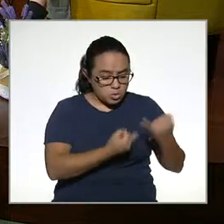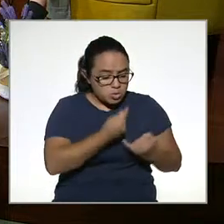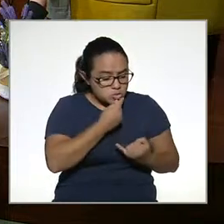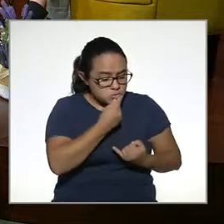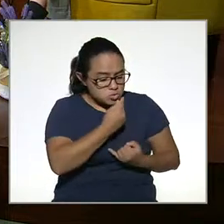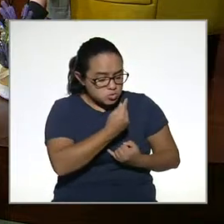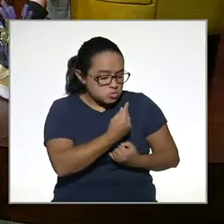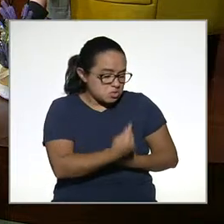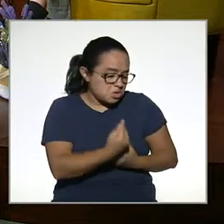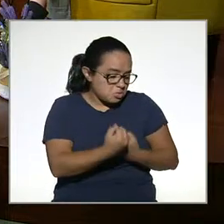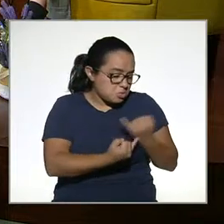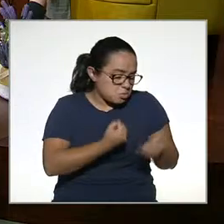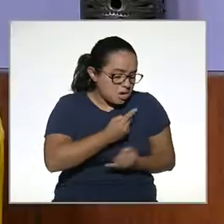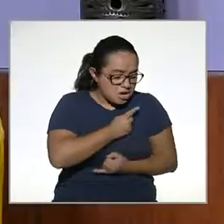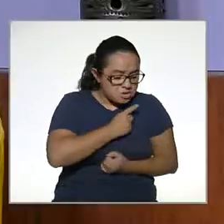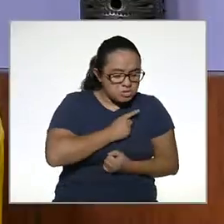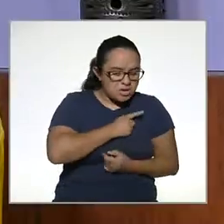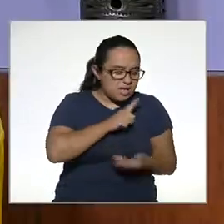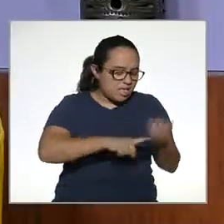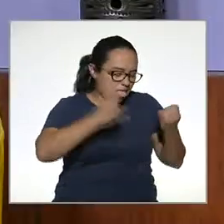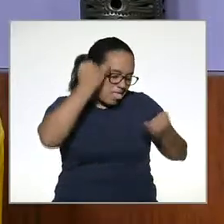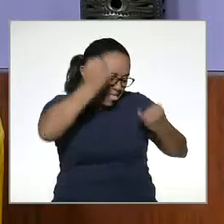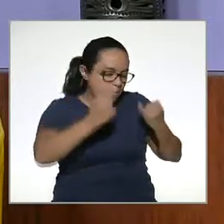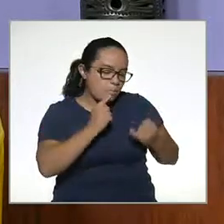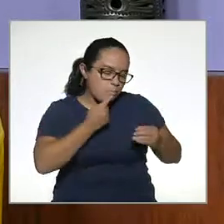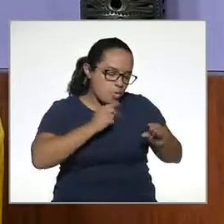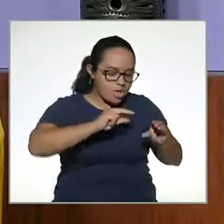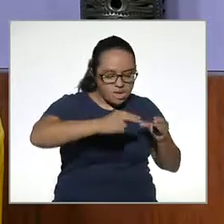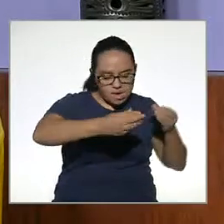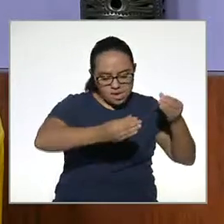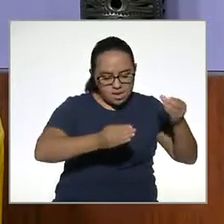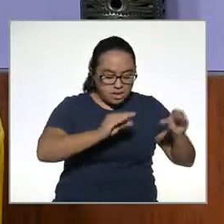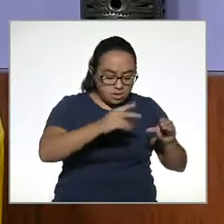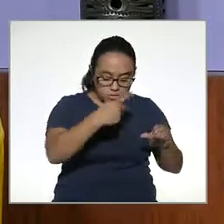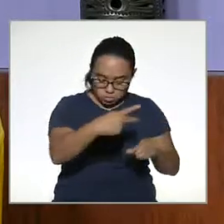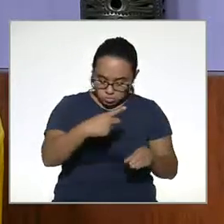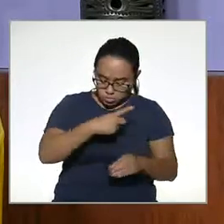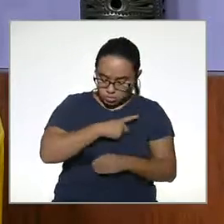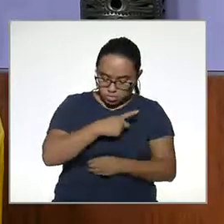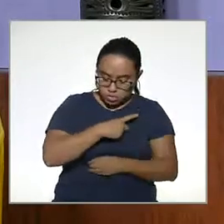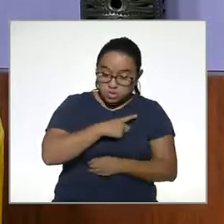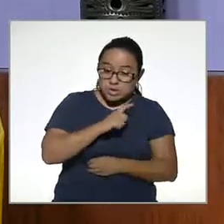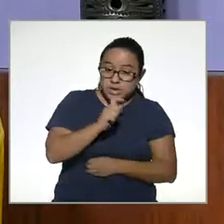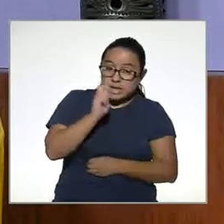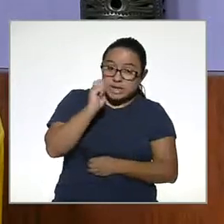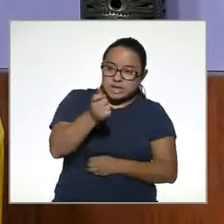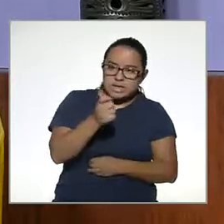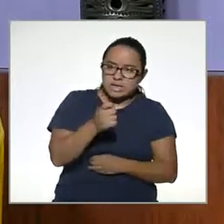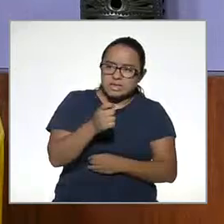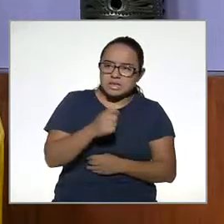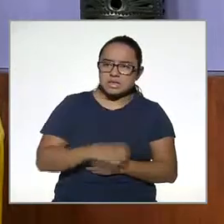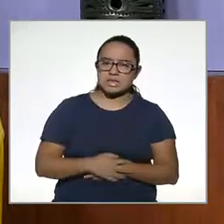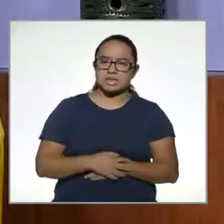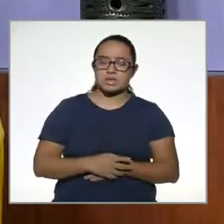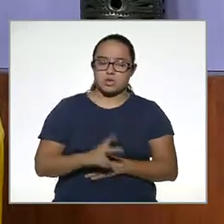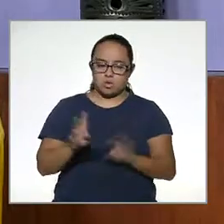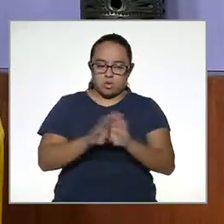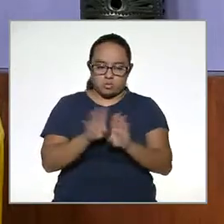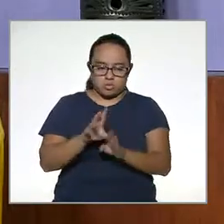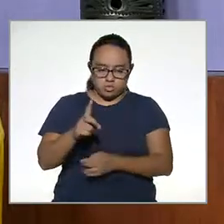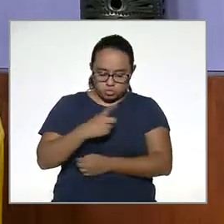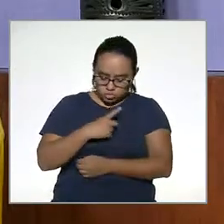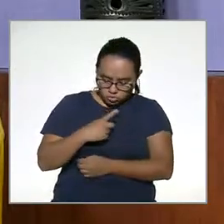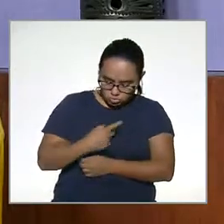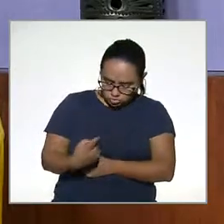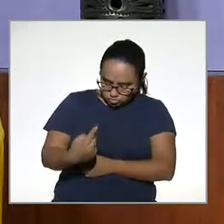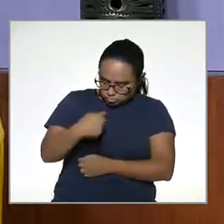mundo con sus juguetes, el poder inventarse, recrear algo en soledad, podríamos decir que es una manera de introverterse, ¿no?, hacia sí